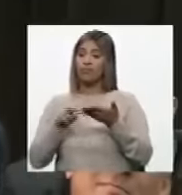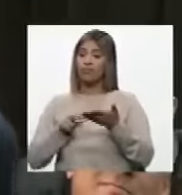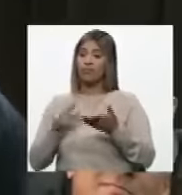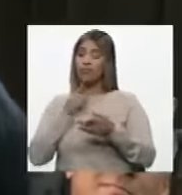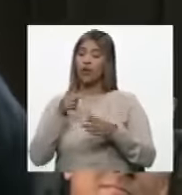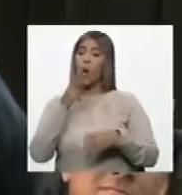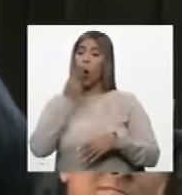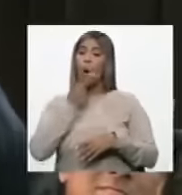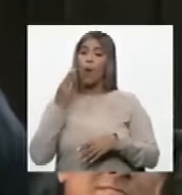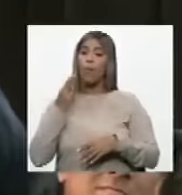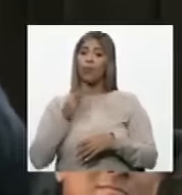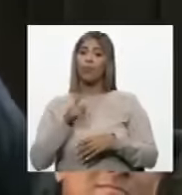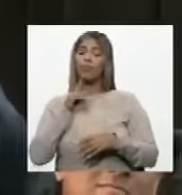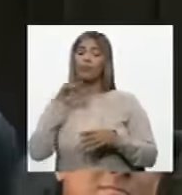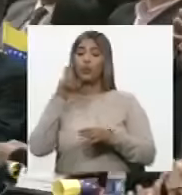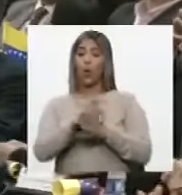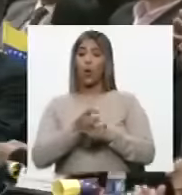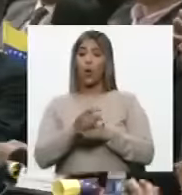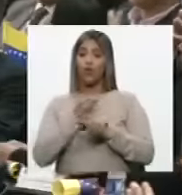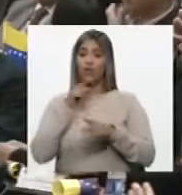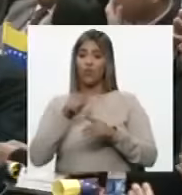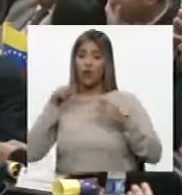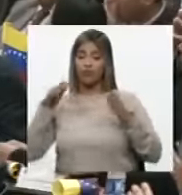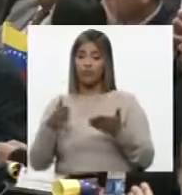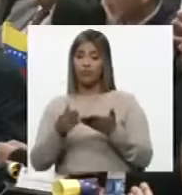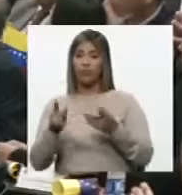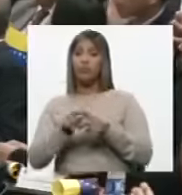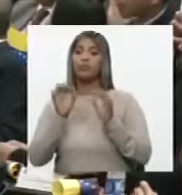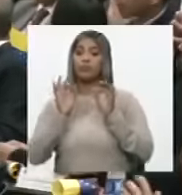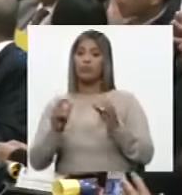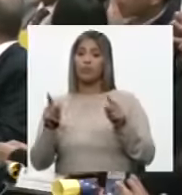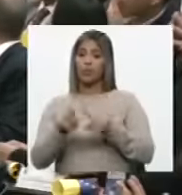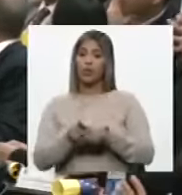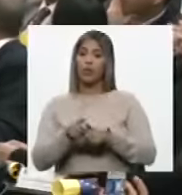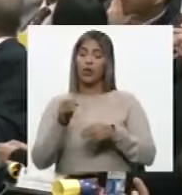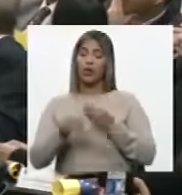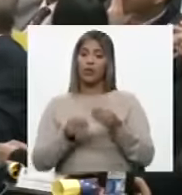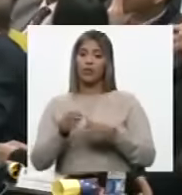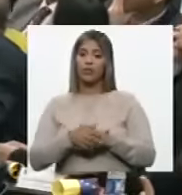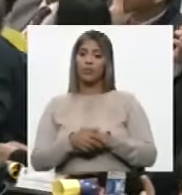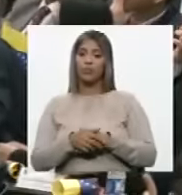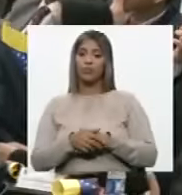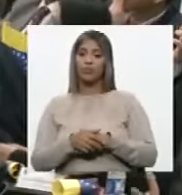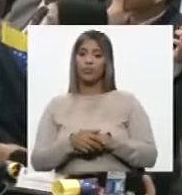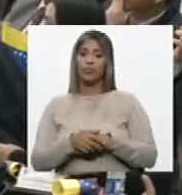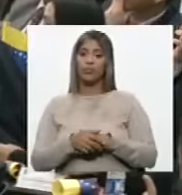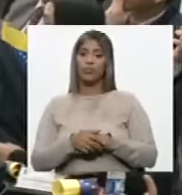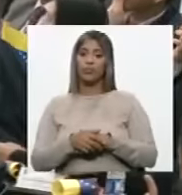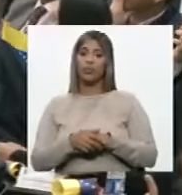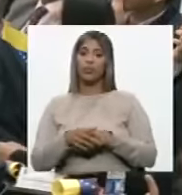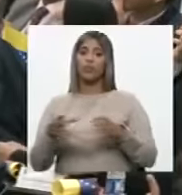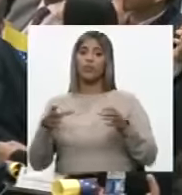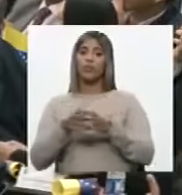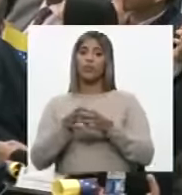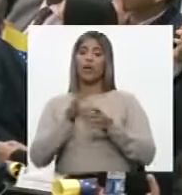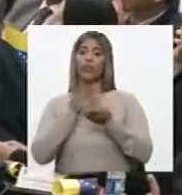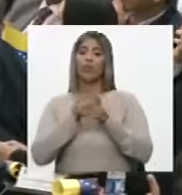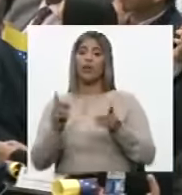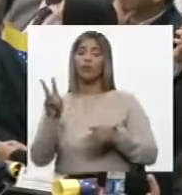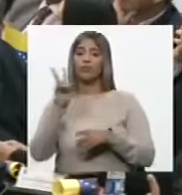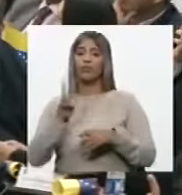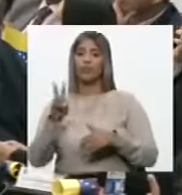un compromiso de Estado para sembrar, como efectivamente ocurrió, se sembraron los cimientos de la democracia